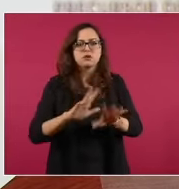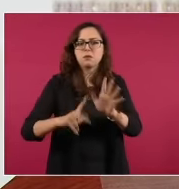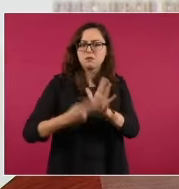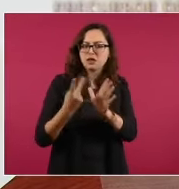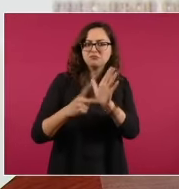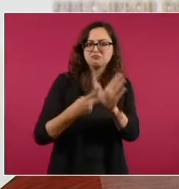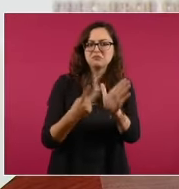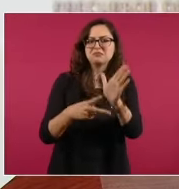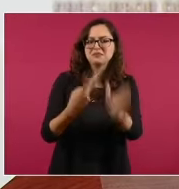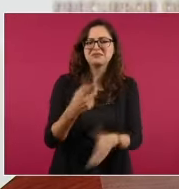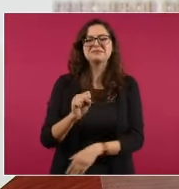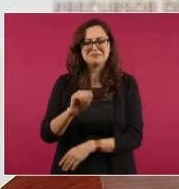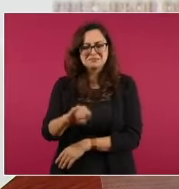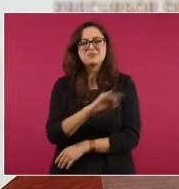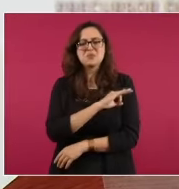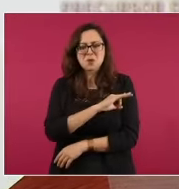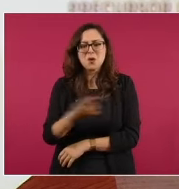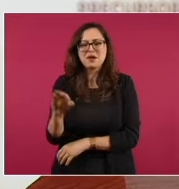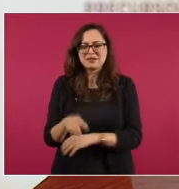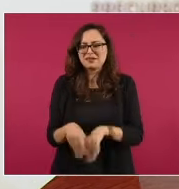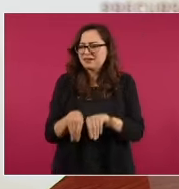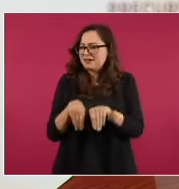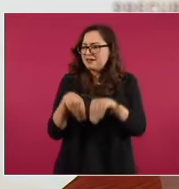necesitamos, pues nada más